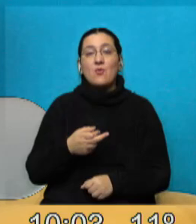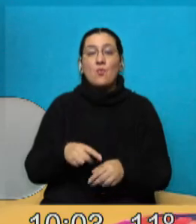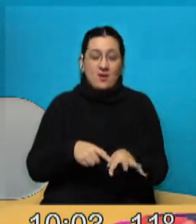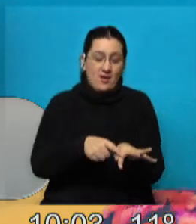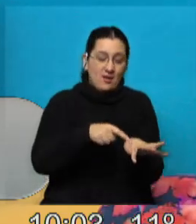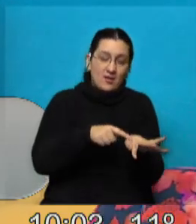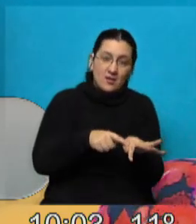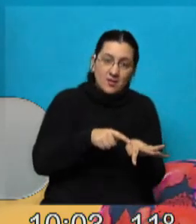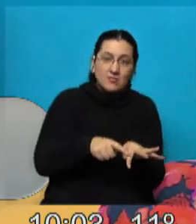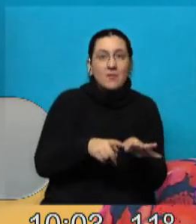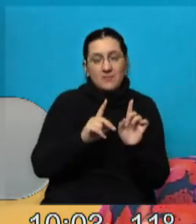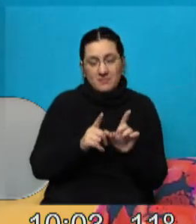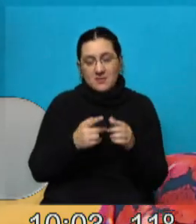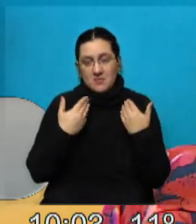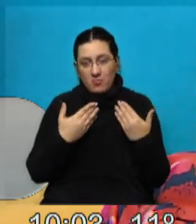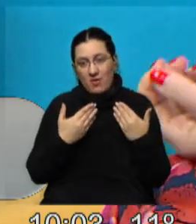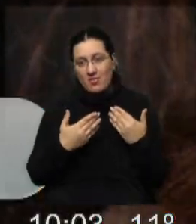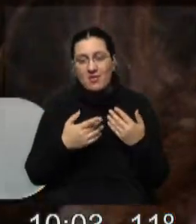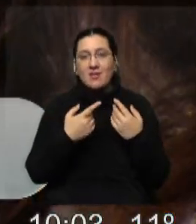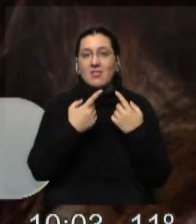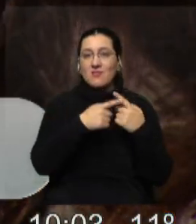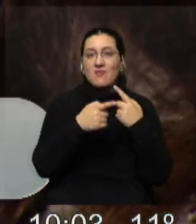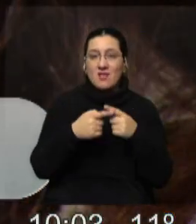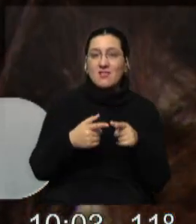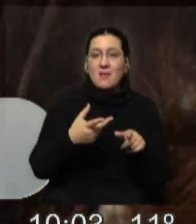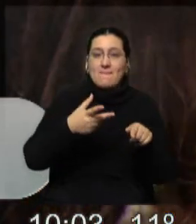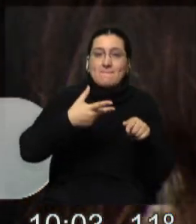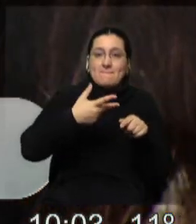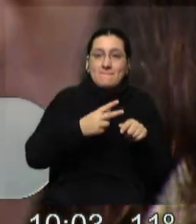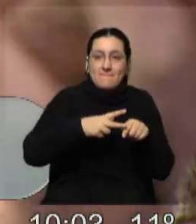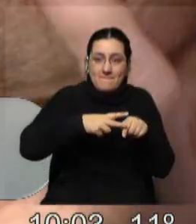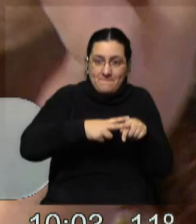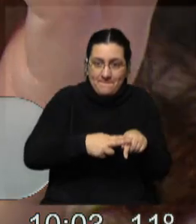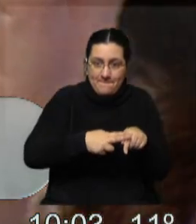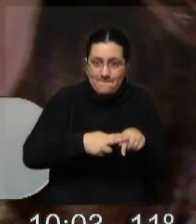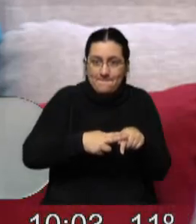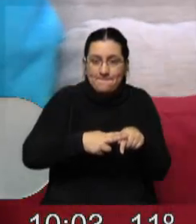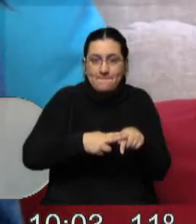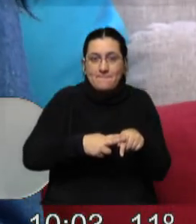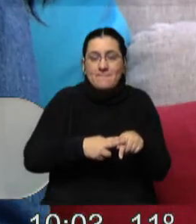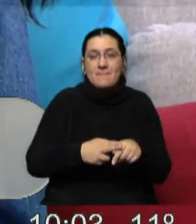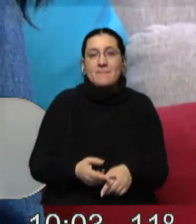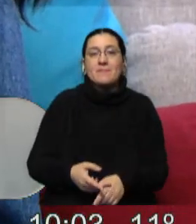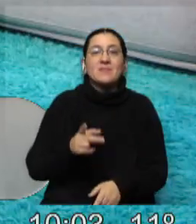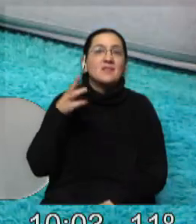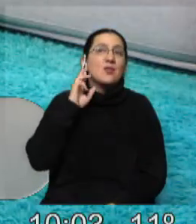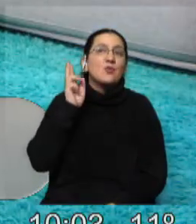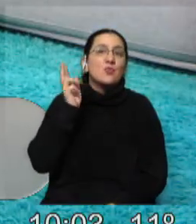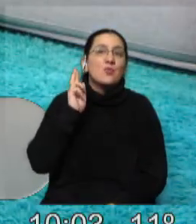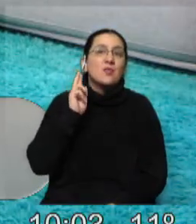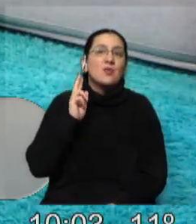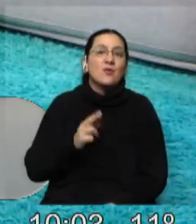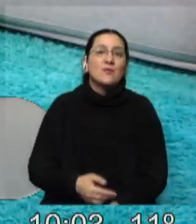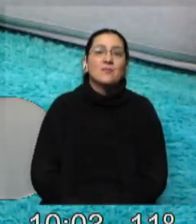La vulva, ¿está? No, en distintos lugares. Gracias que le pongan un cascabel a eso. Y bueno, porque sí. Porque tenés los ojos